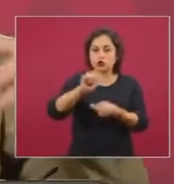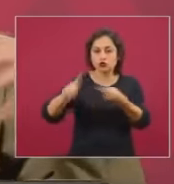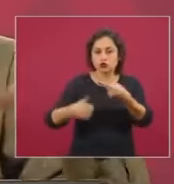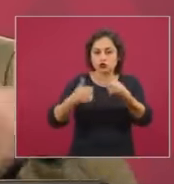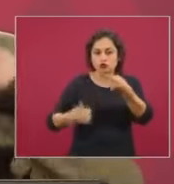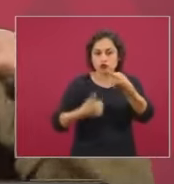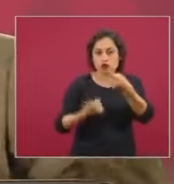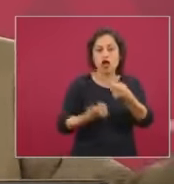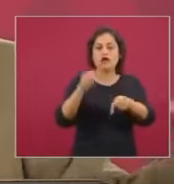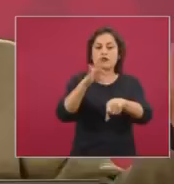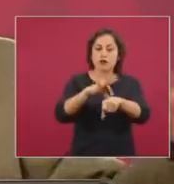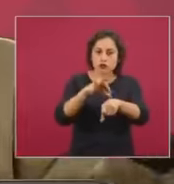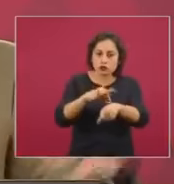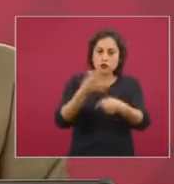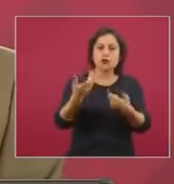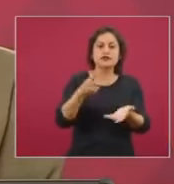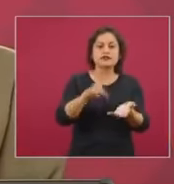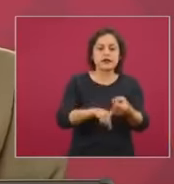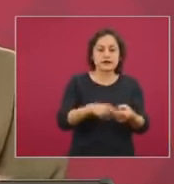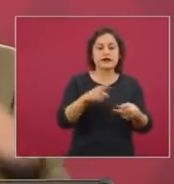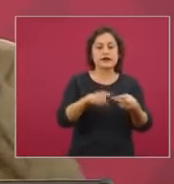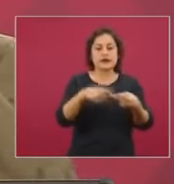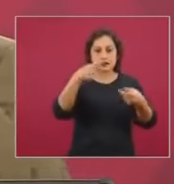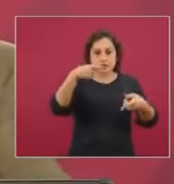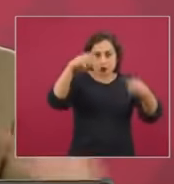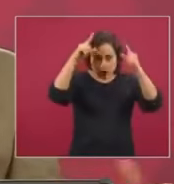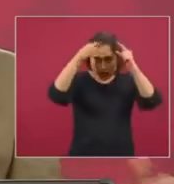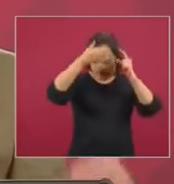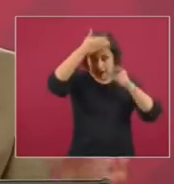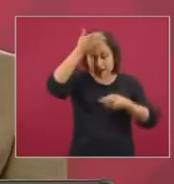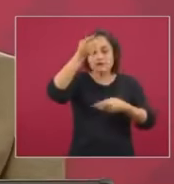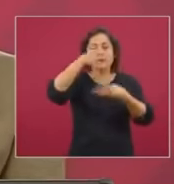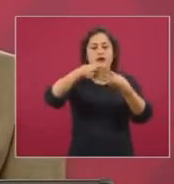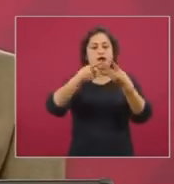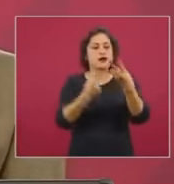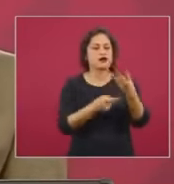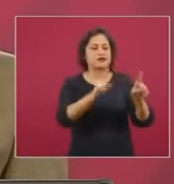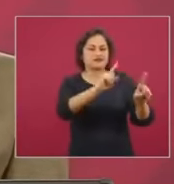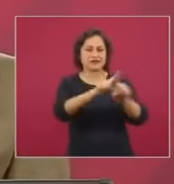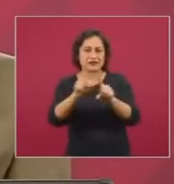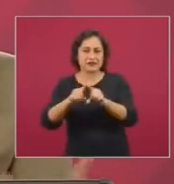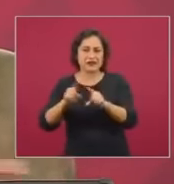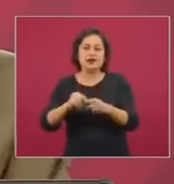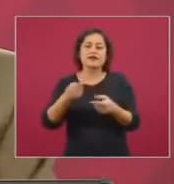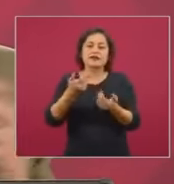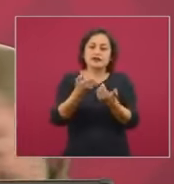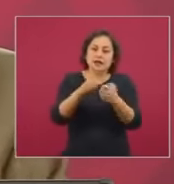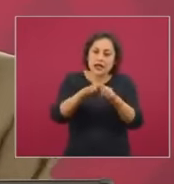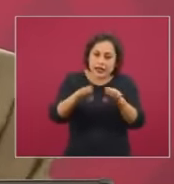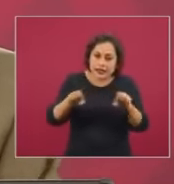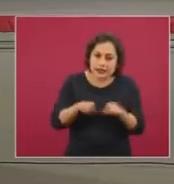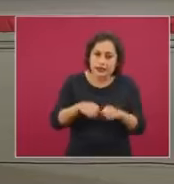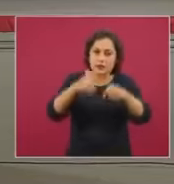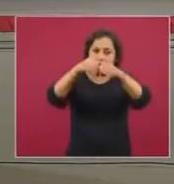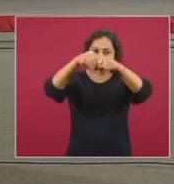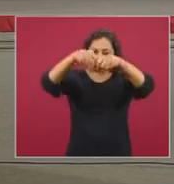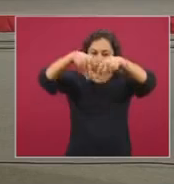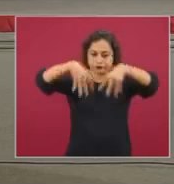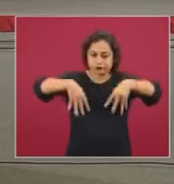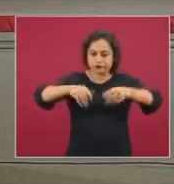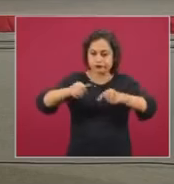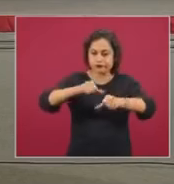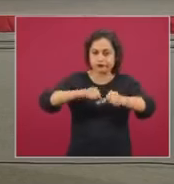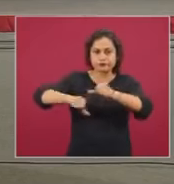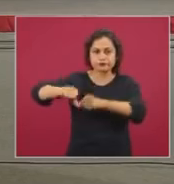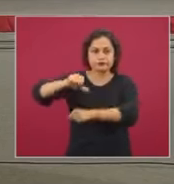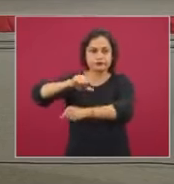generales, médicos y médicas y a enfermeras y enfermeros. Son estos equipos de cascada que ya se han presentado. Y esto hace que sea mucho más eficiente,